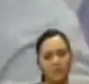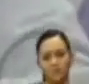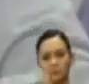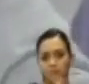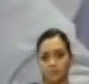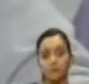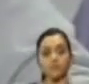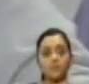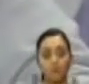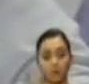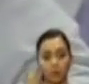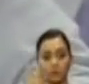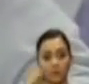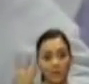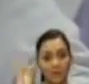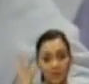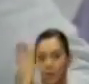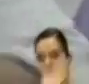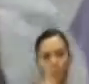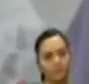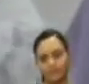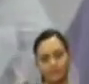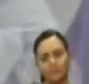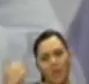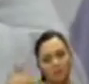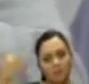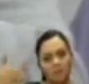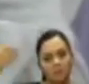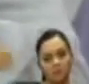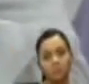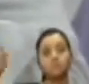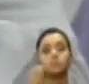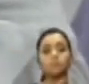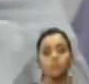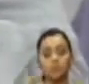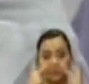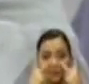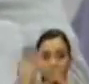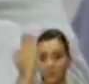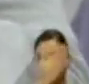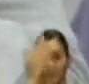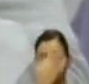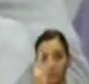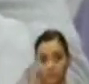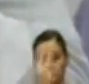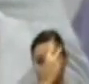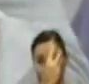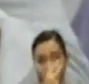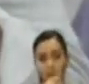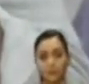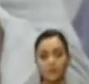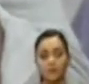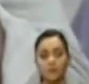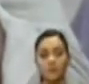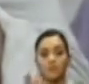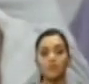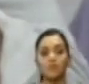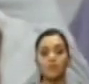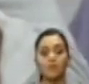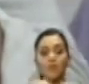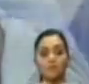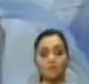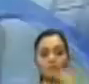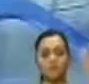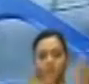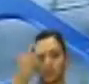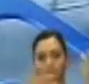a acabar en el 2017. Mientras tanto, hemos implementado, si ven en la pantalla, los que nos siguen por televisión, estas aulas que, como ustedes ven, son mejores que